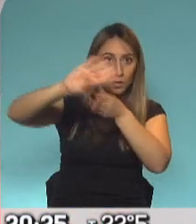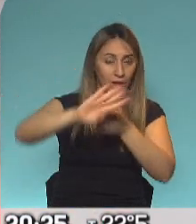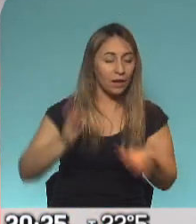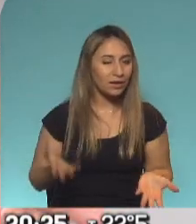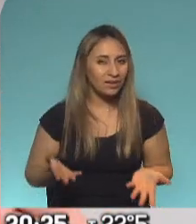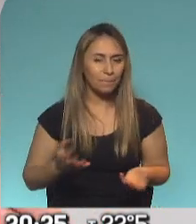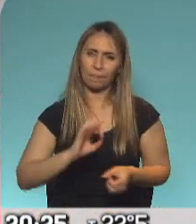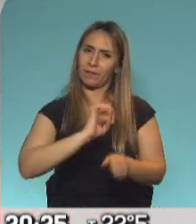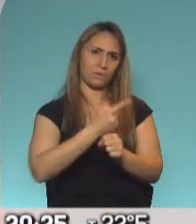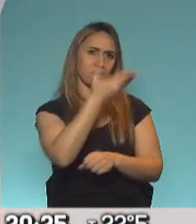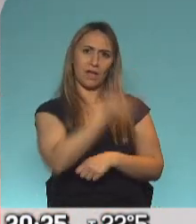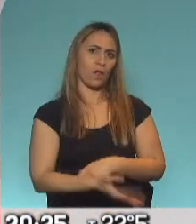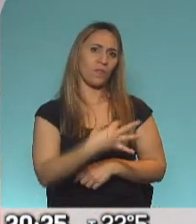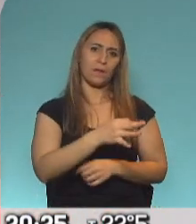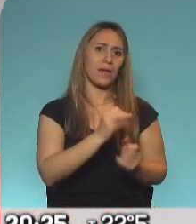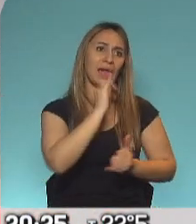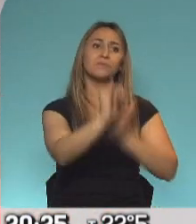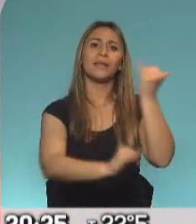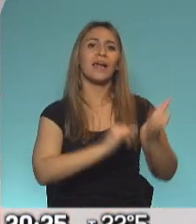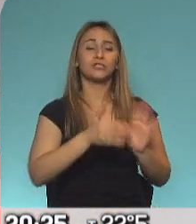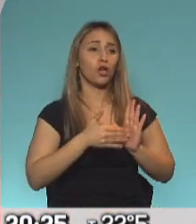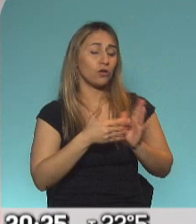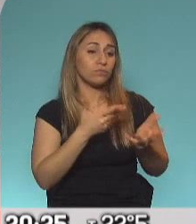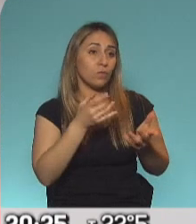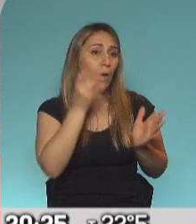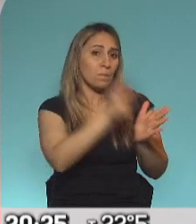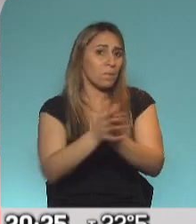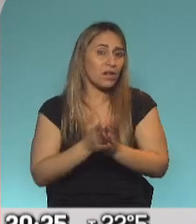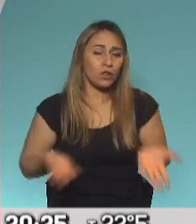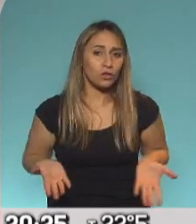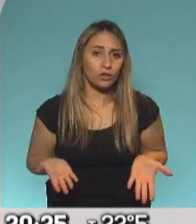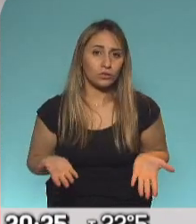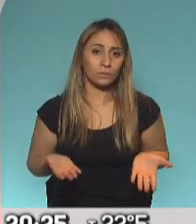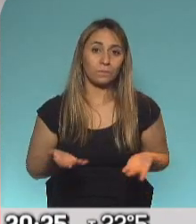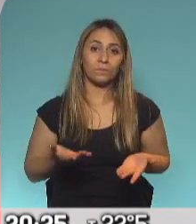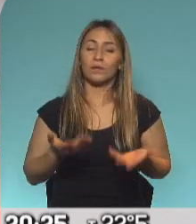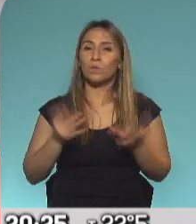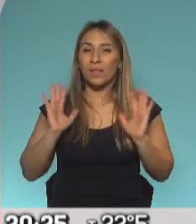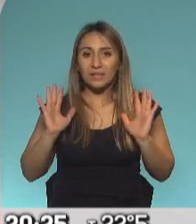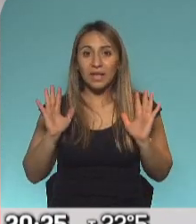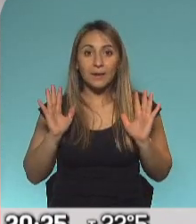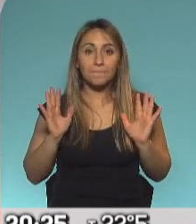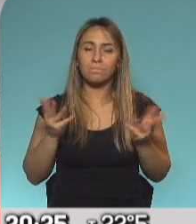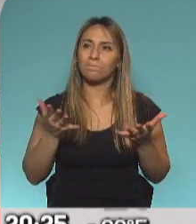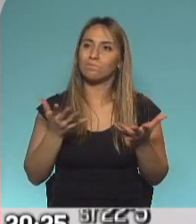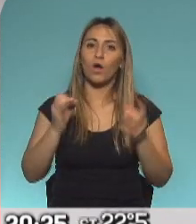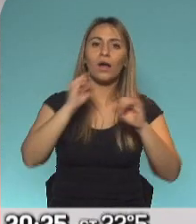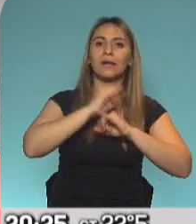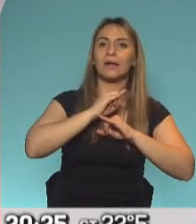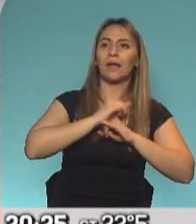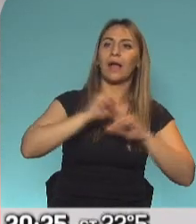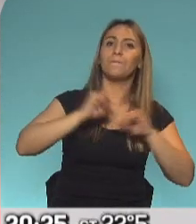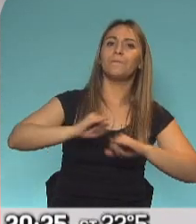estas cosas, que fueron compromisos de él y que fueron en dirección totalmente contraria. Uno puede pensar que una campaña, un